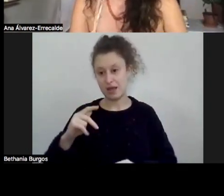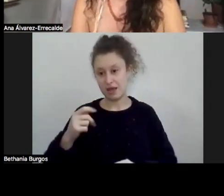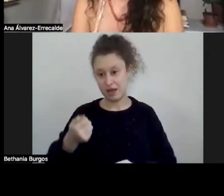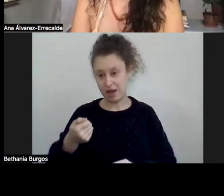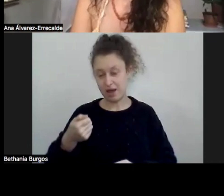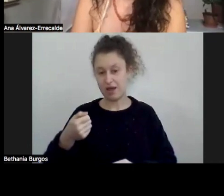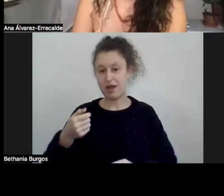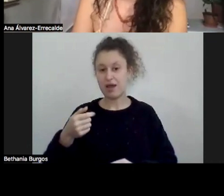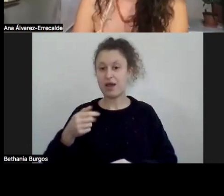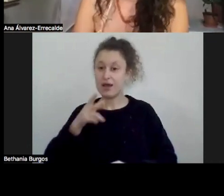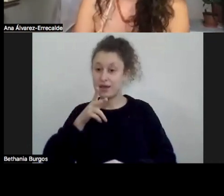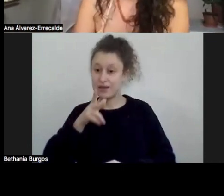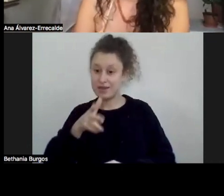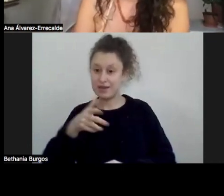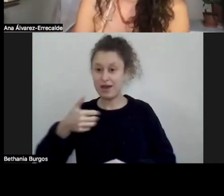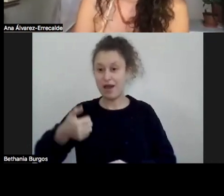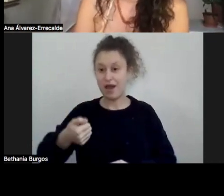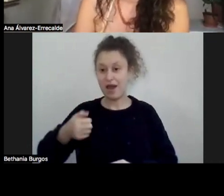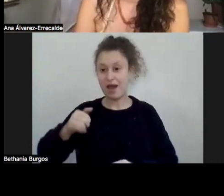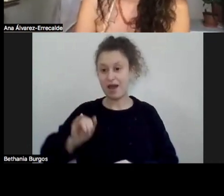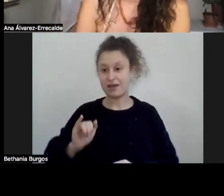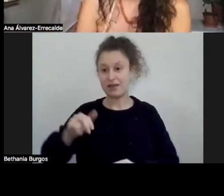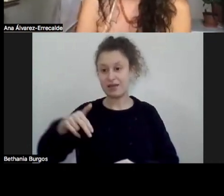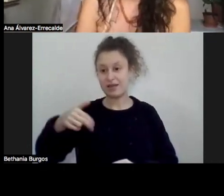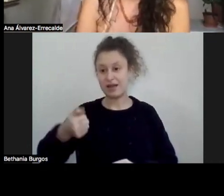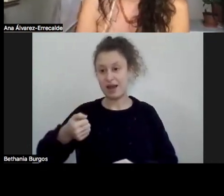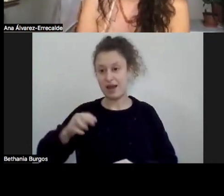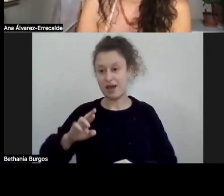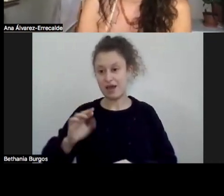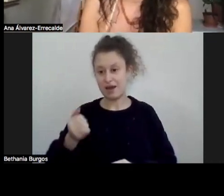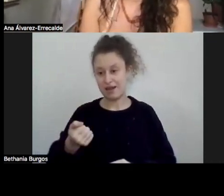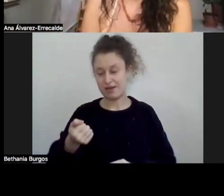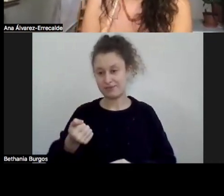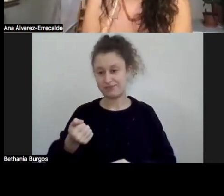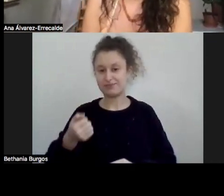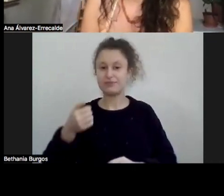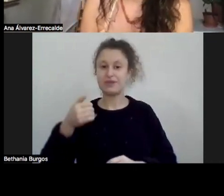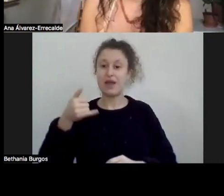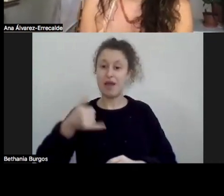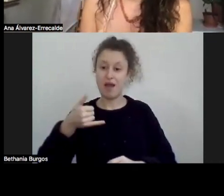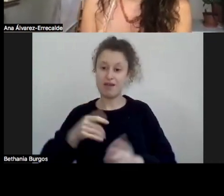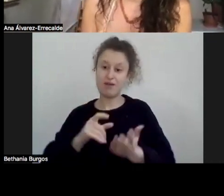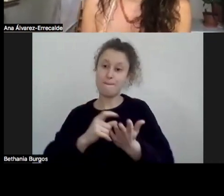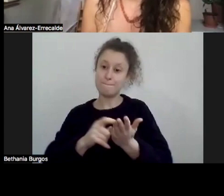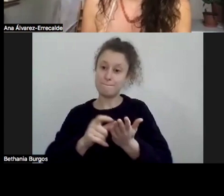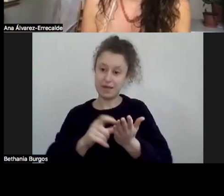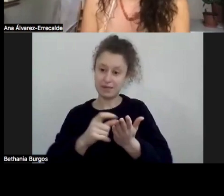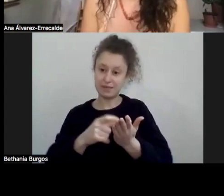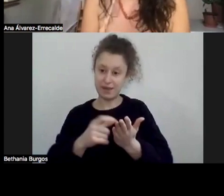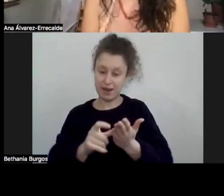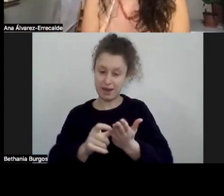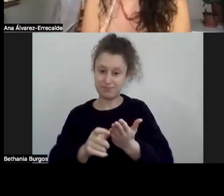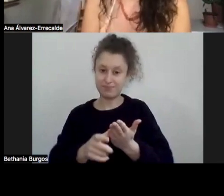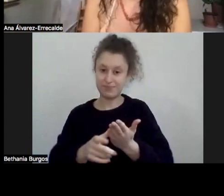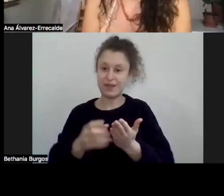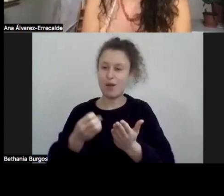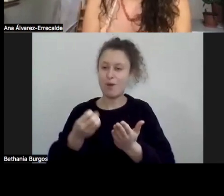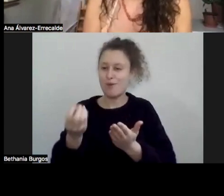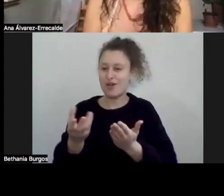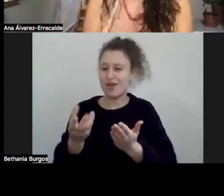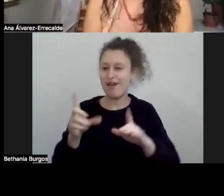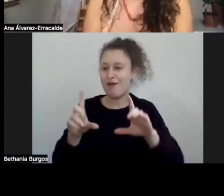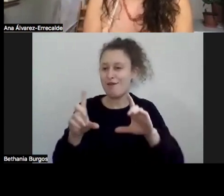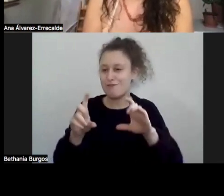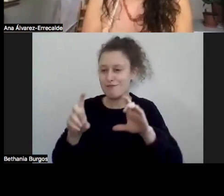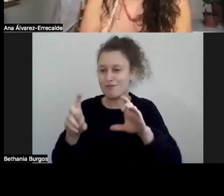niña, para dar visibilidad a los cuidados, dar visibilidad a su hija, principalmente poner